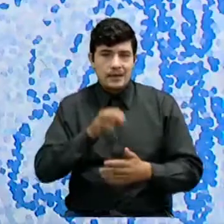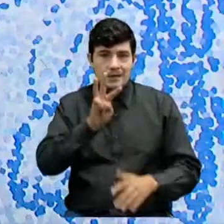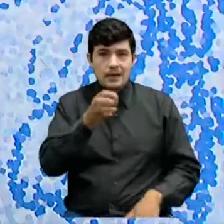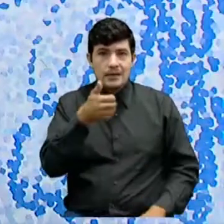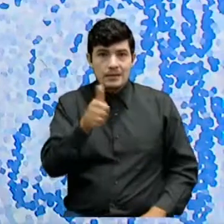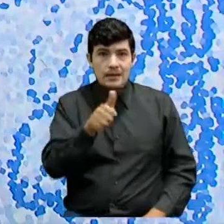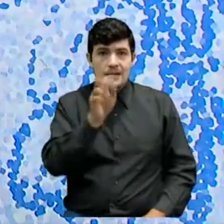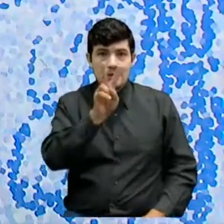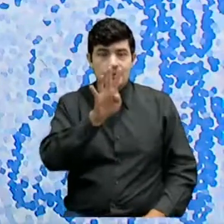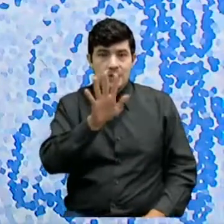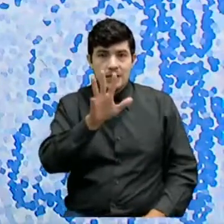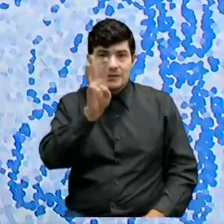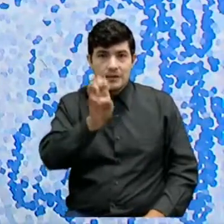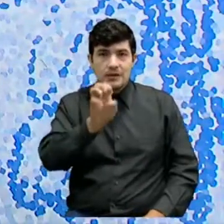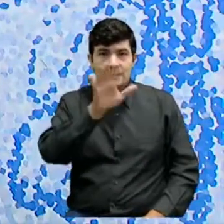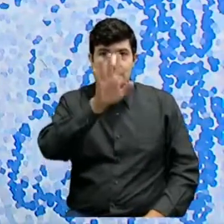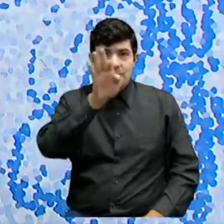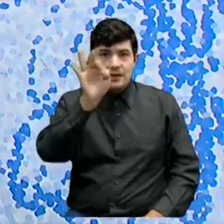310-245-8548 y